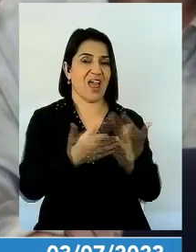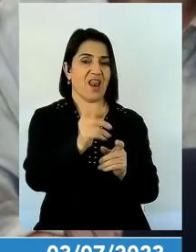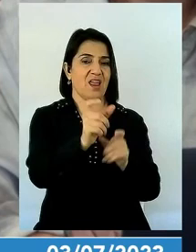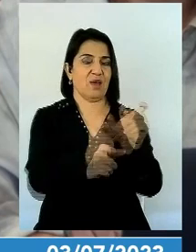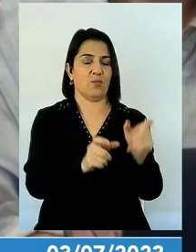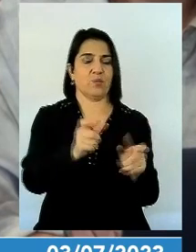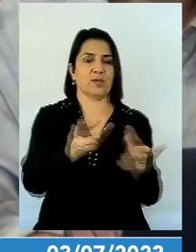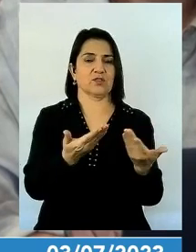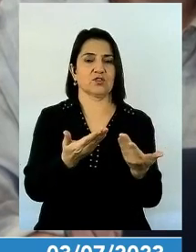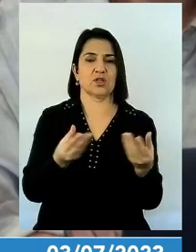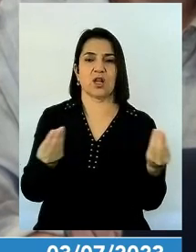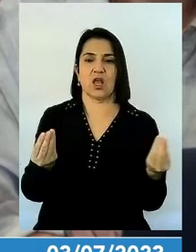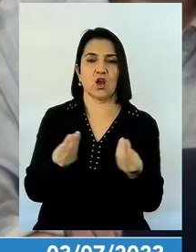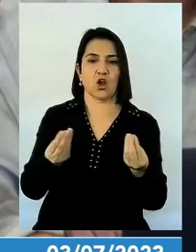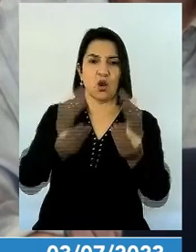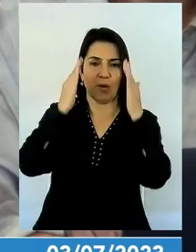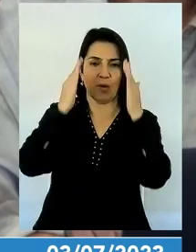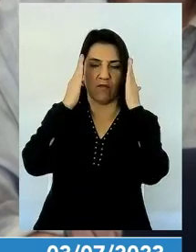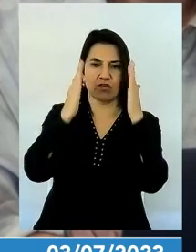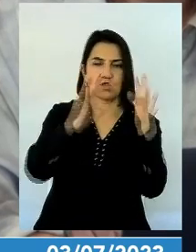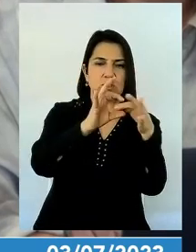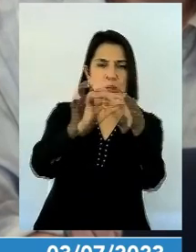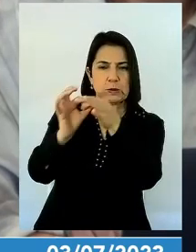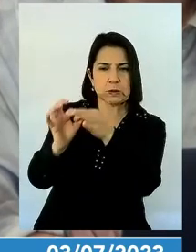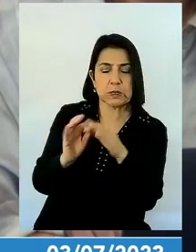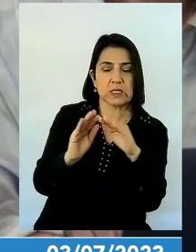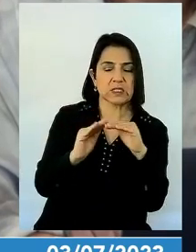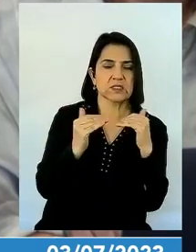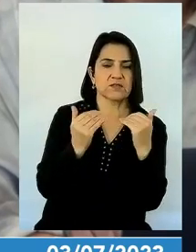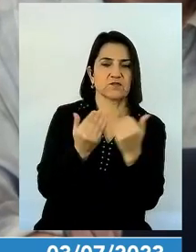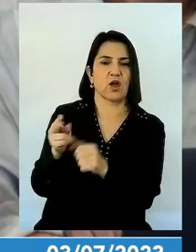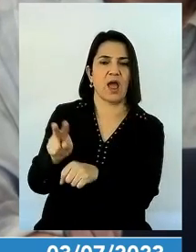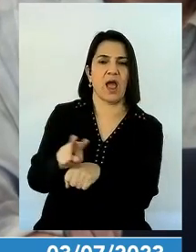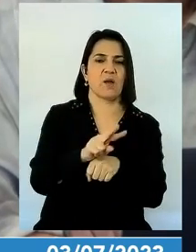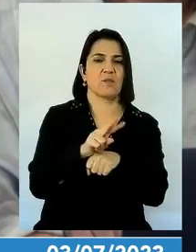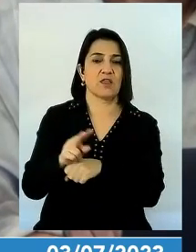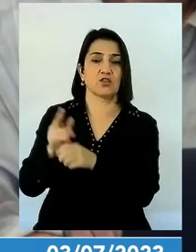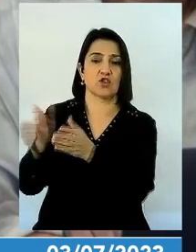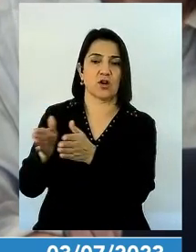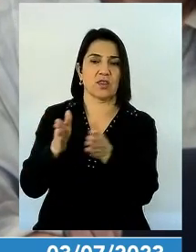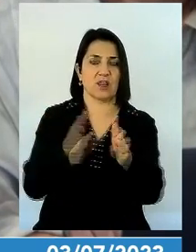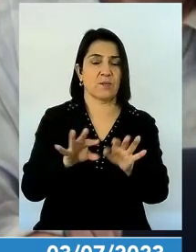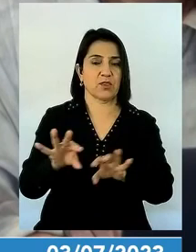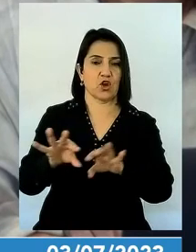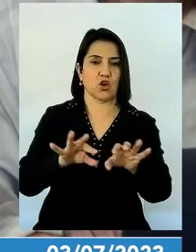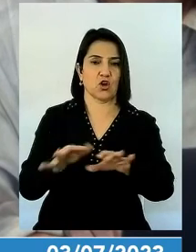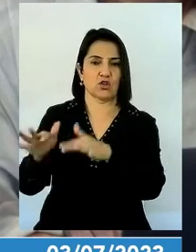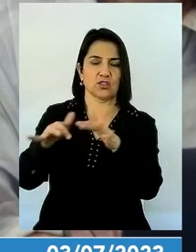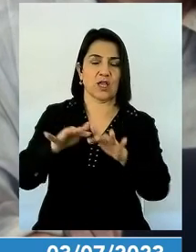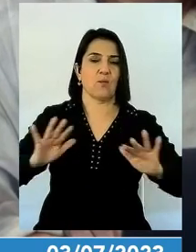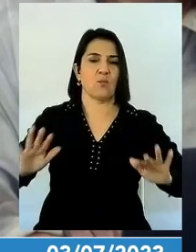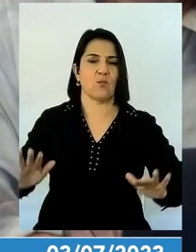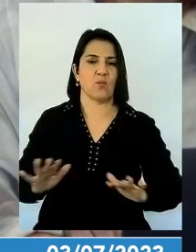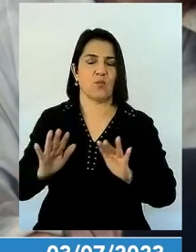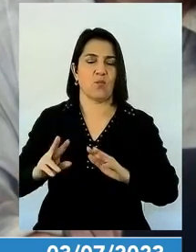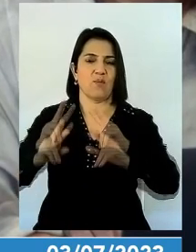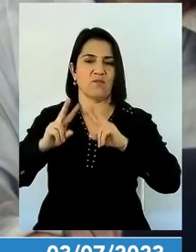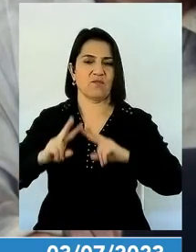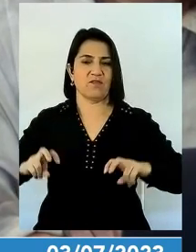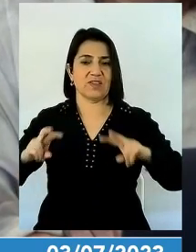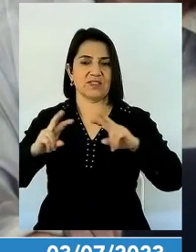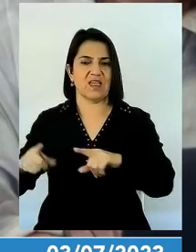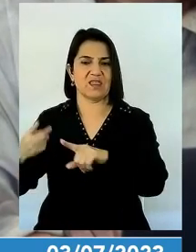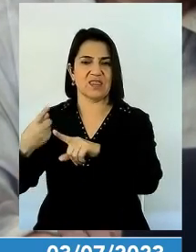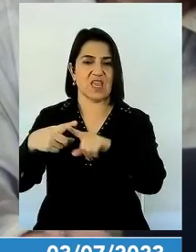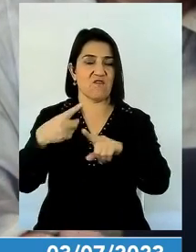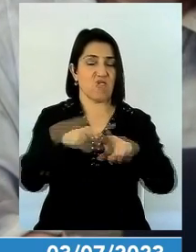enfoque ecosistémico en la administración y ordenamiento de los recursos marinos, promover la investigación interdisciplinaria y